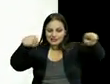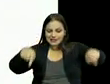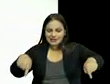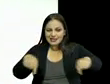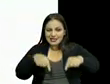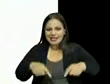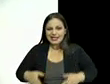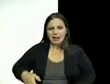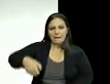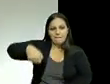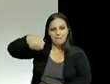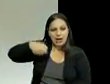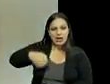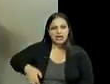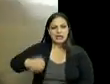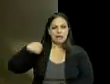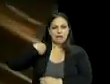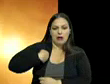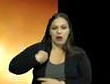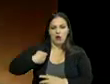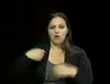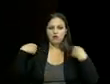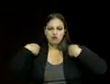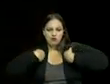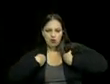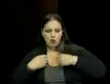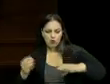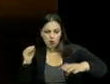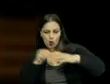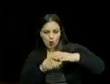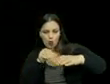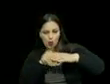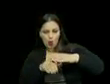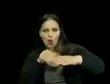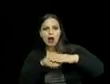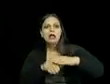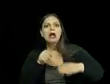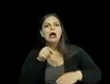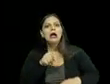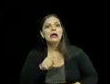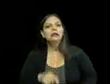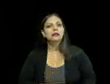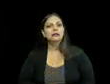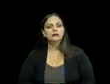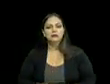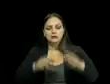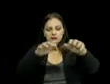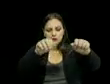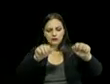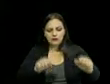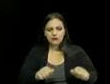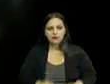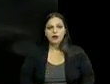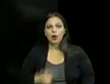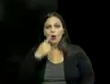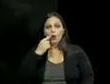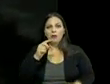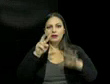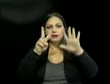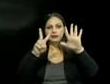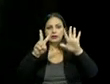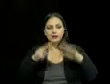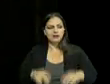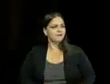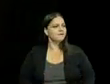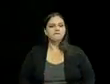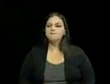es que están a su merced ahí los... Los tienen a su merced prácticamente a los pasajeros que están en ese momento, ¿no? Y como